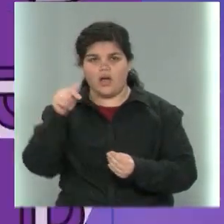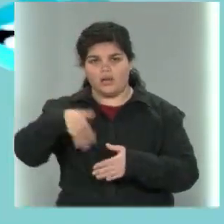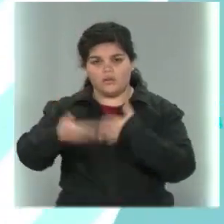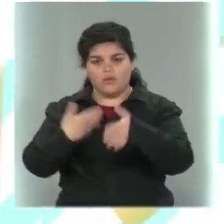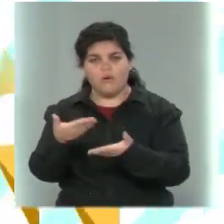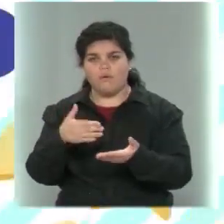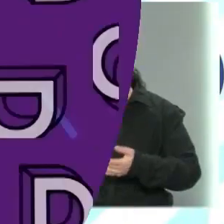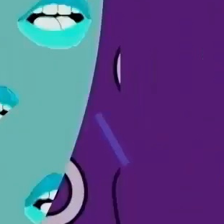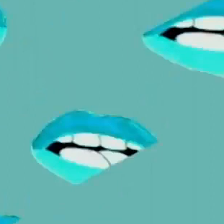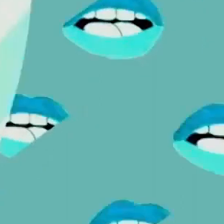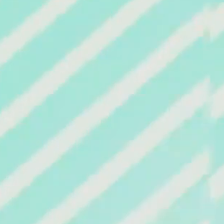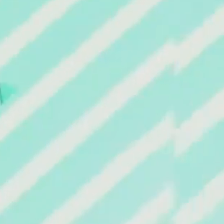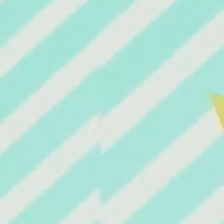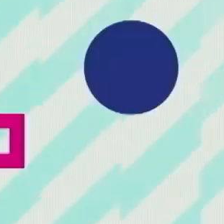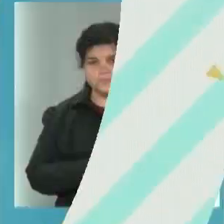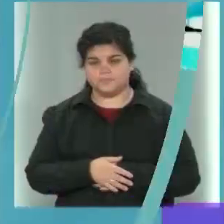hacer.